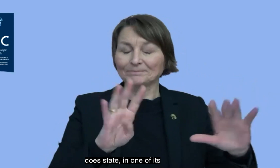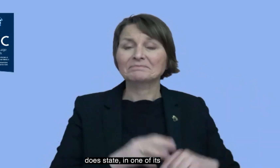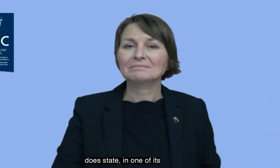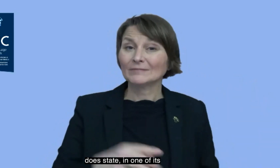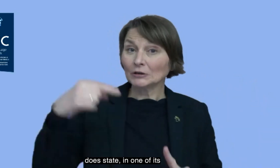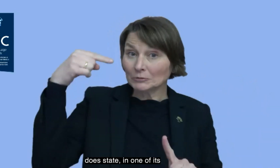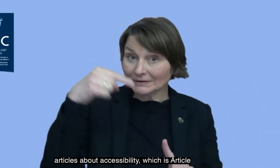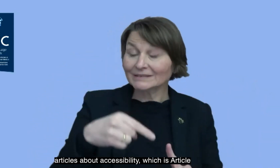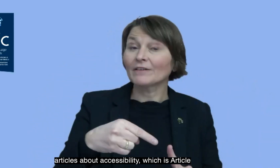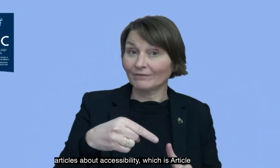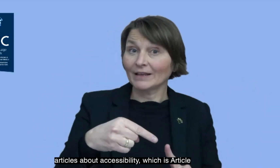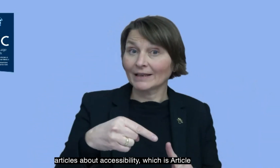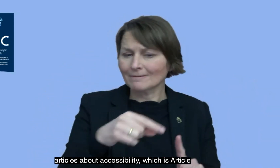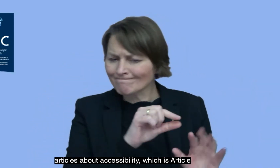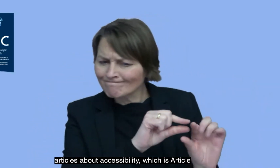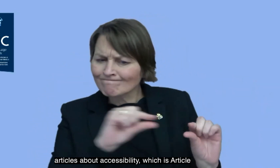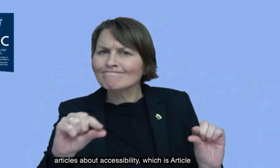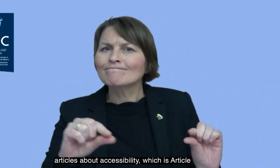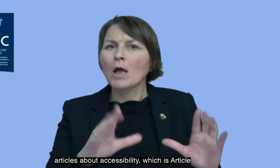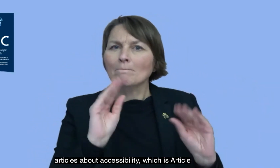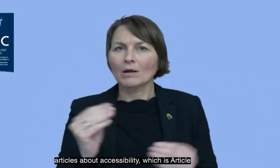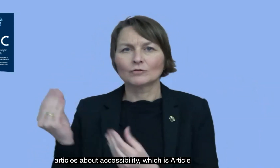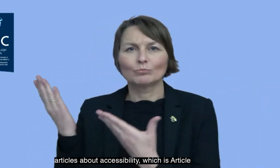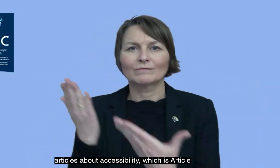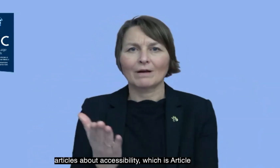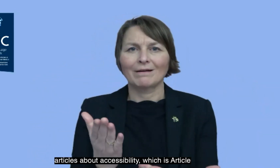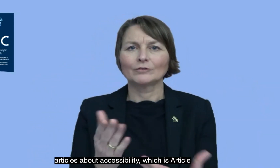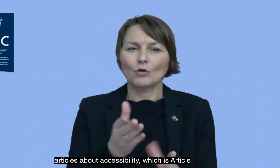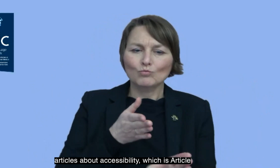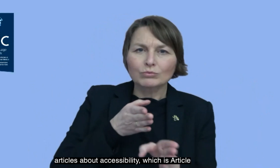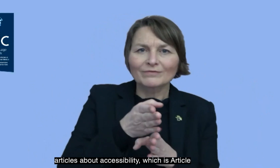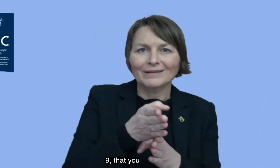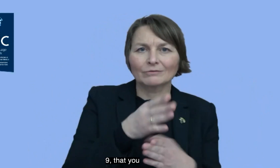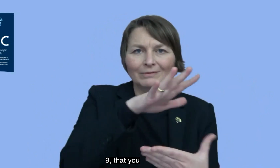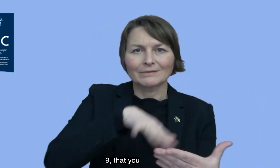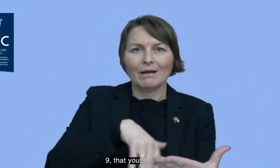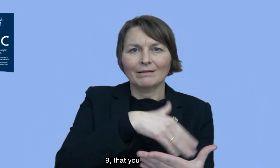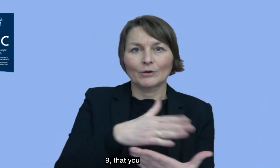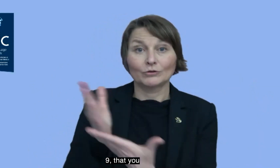uno de sus artículos sobre la accesibilidad, que es el artículo 9,